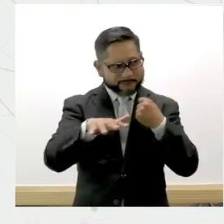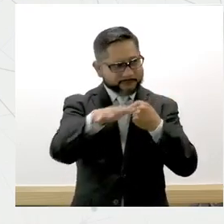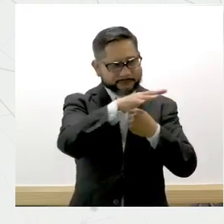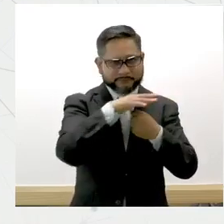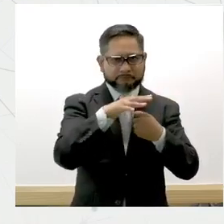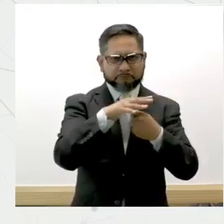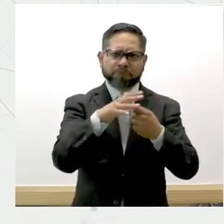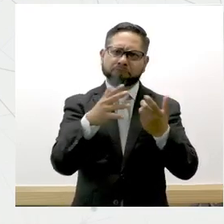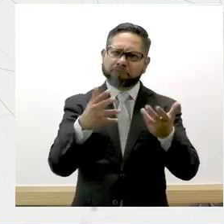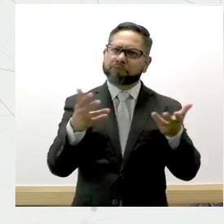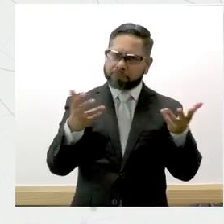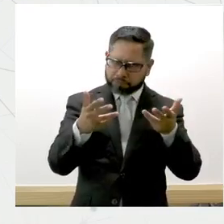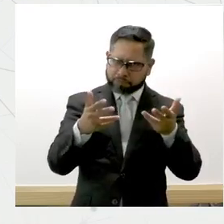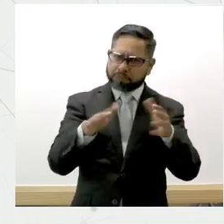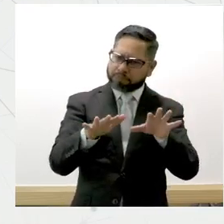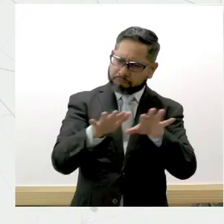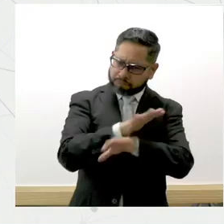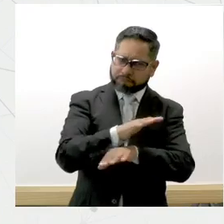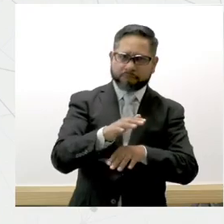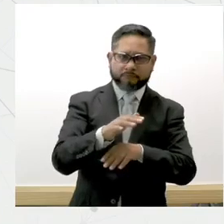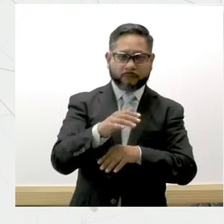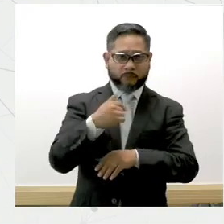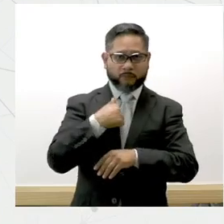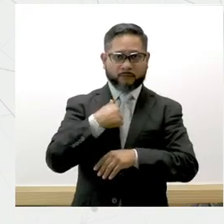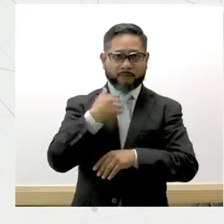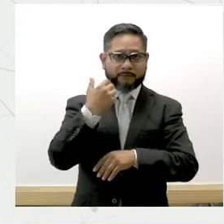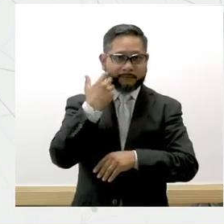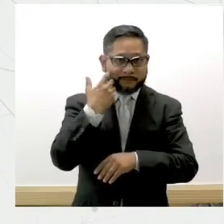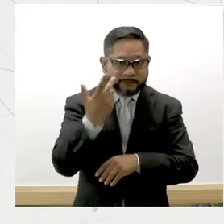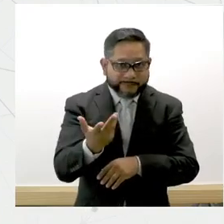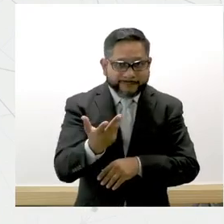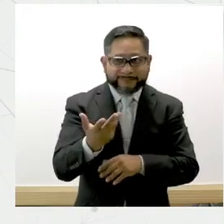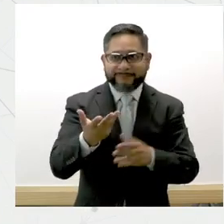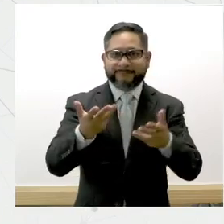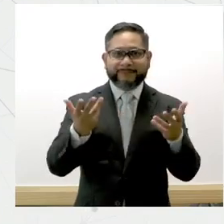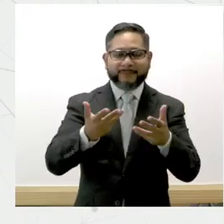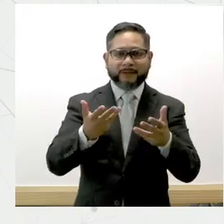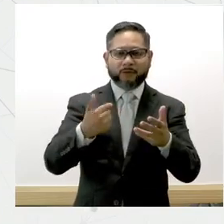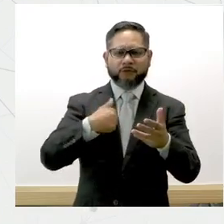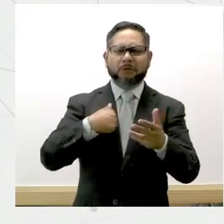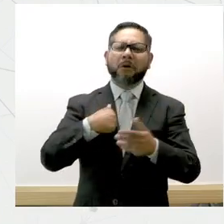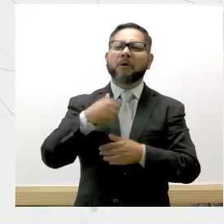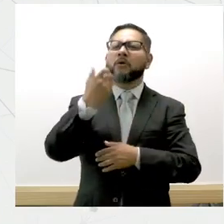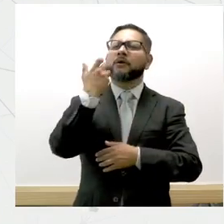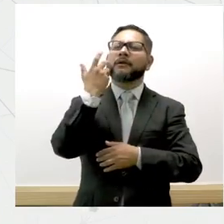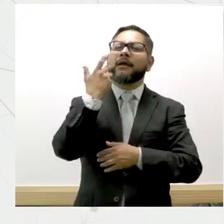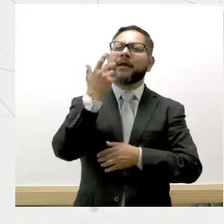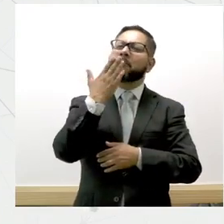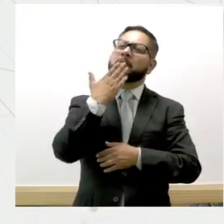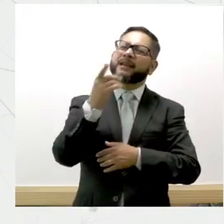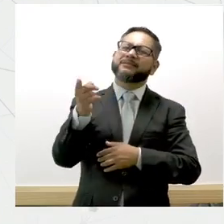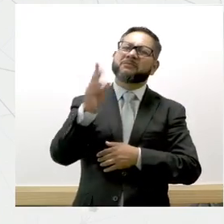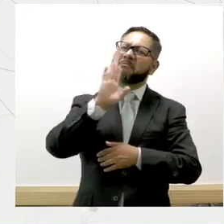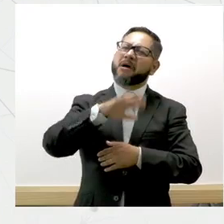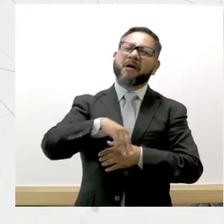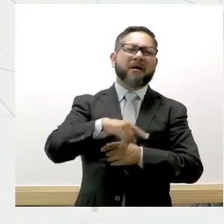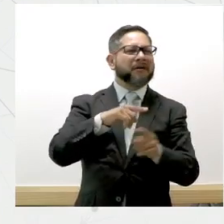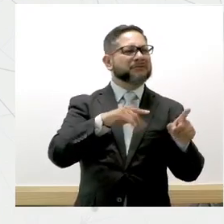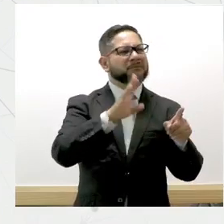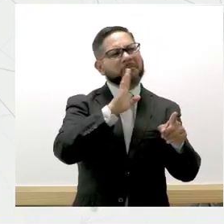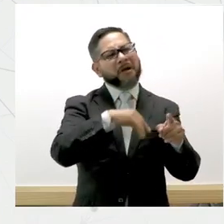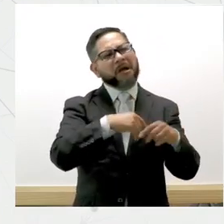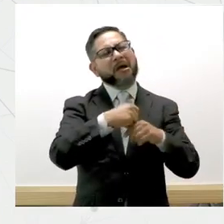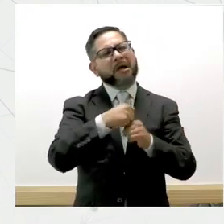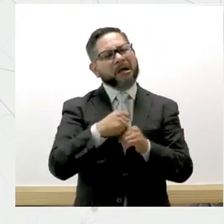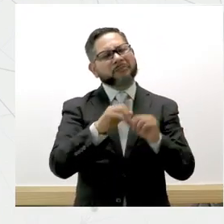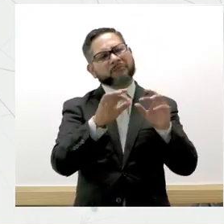que hacer algo para intentar cambiarlo, ¿no? Yo soy de las que digo que hay que pasar del thinking al doing. Está muy bien reflexionar, dar conferencias y escribir artículos,